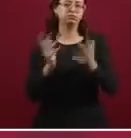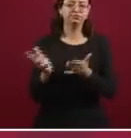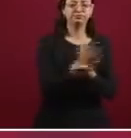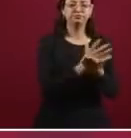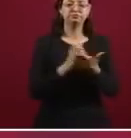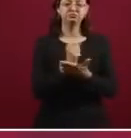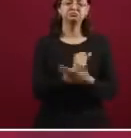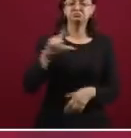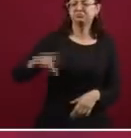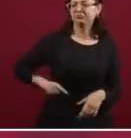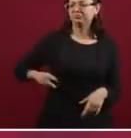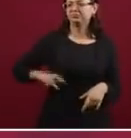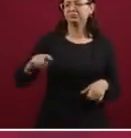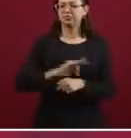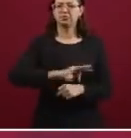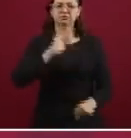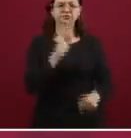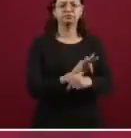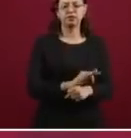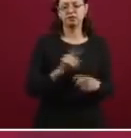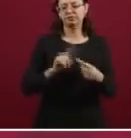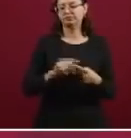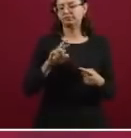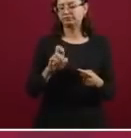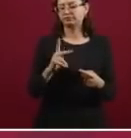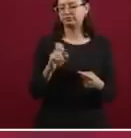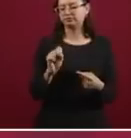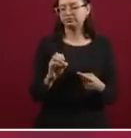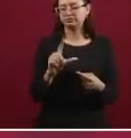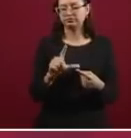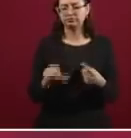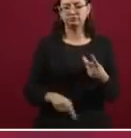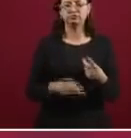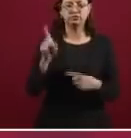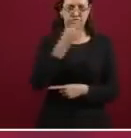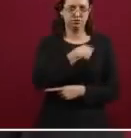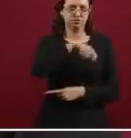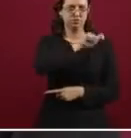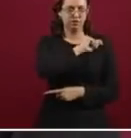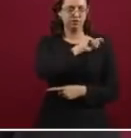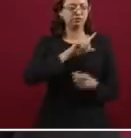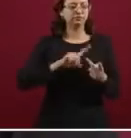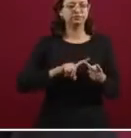cómo repsol de españa'